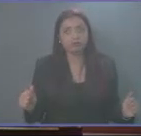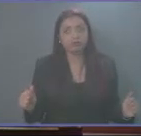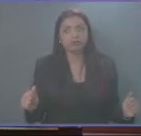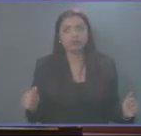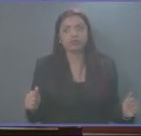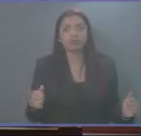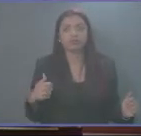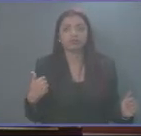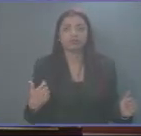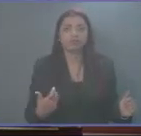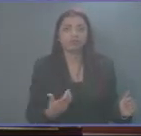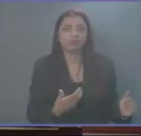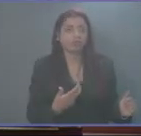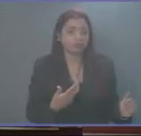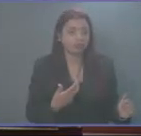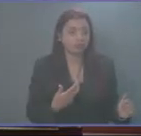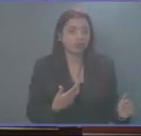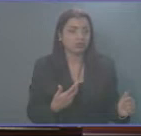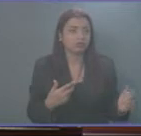estamos